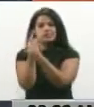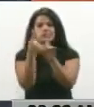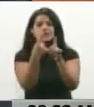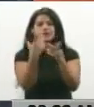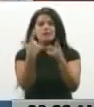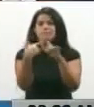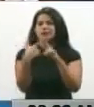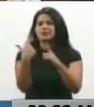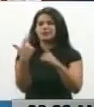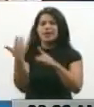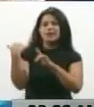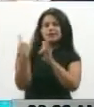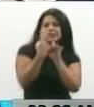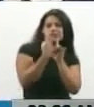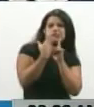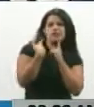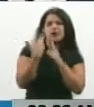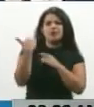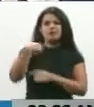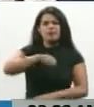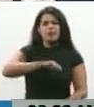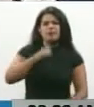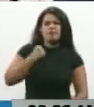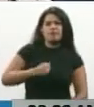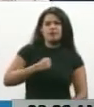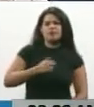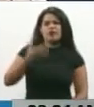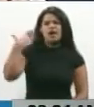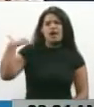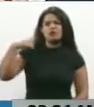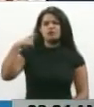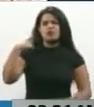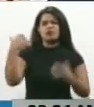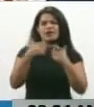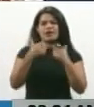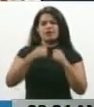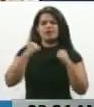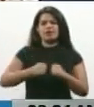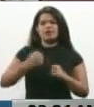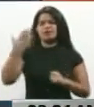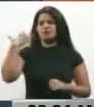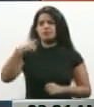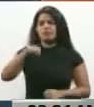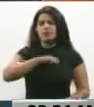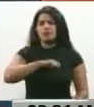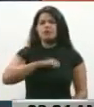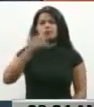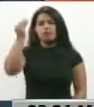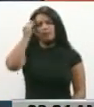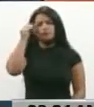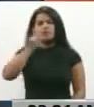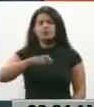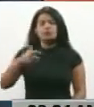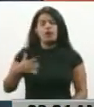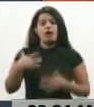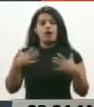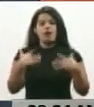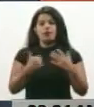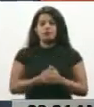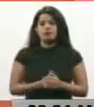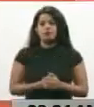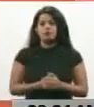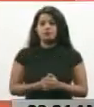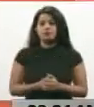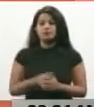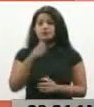España dura, compulsiva de aquellos años que comienza la Guerra Civil en España, creo que es la parte donde el público más se emociona. Y en estos tiempos, ¿cómo